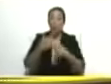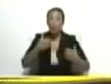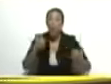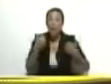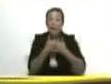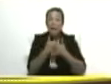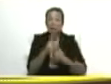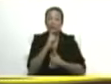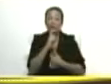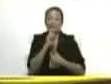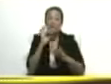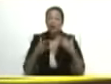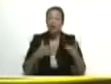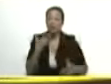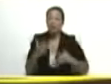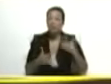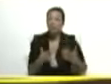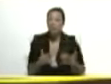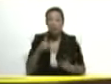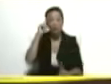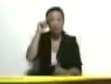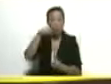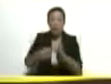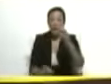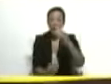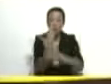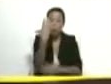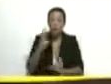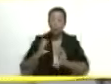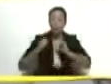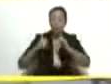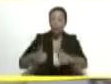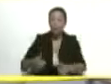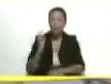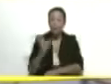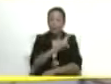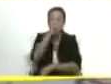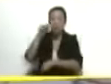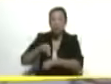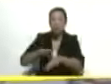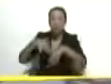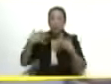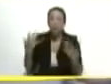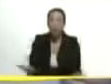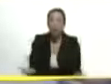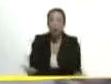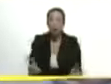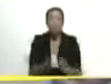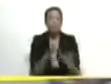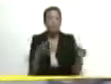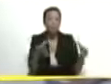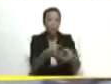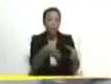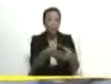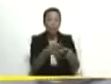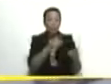una actividad que también surgió desde la iniciativa de la Asamblea Nacional, como fue